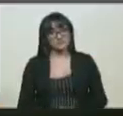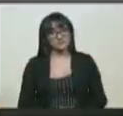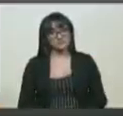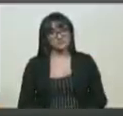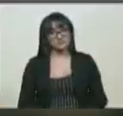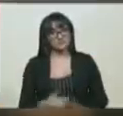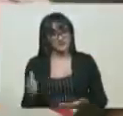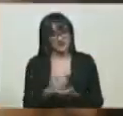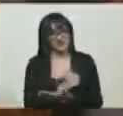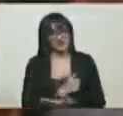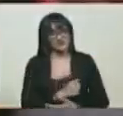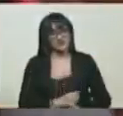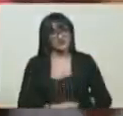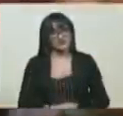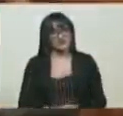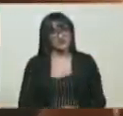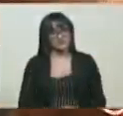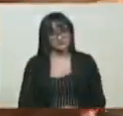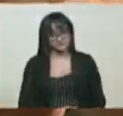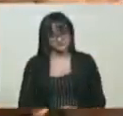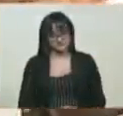¿Lo elimino?